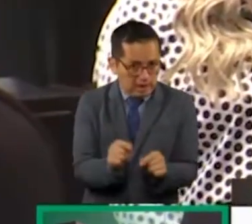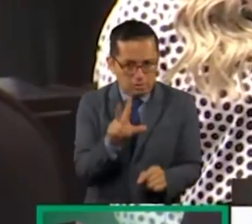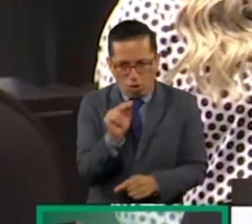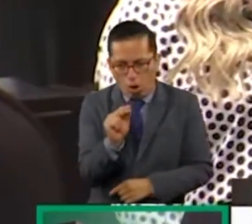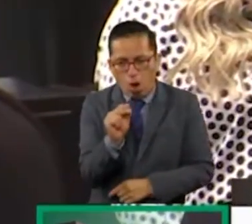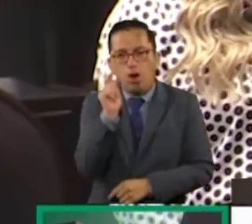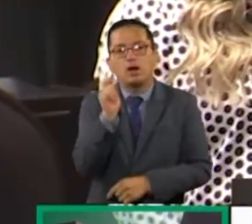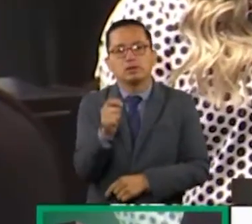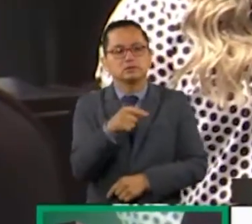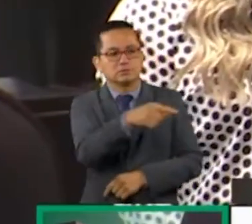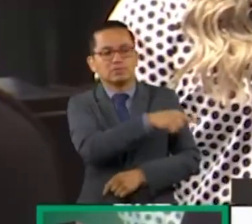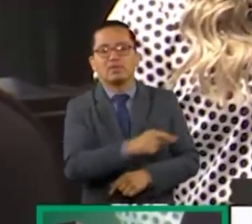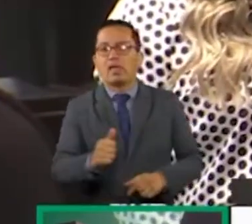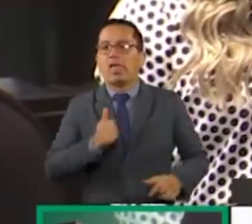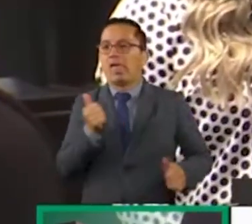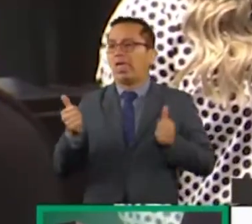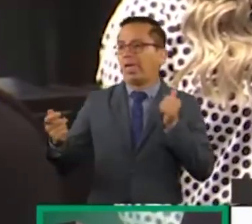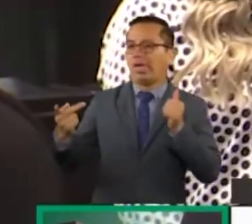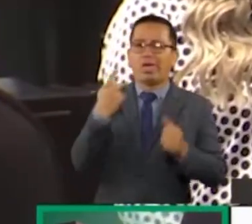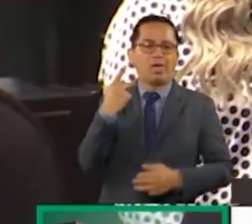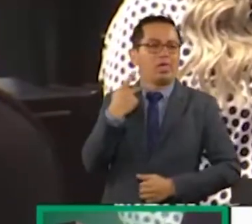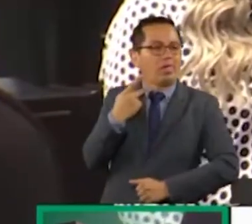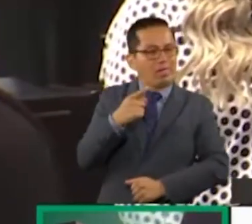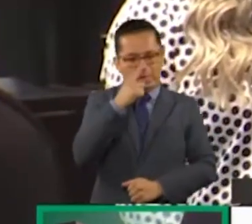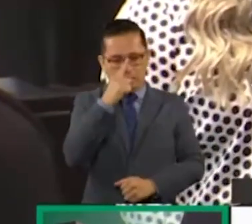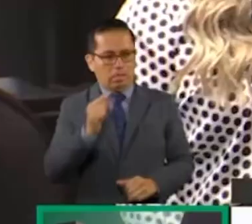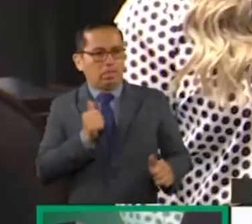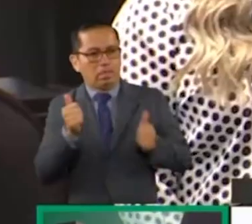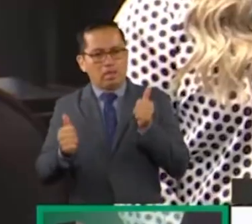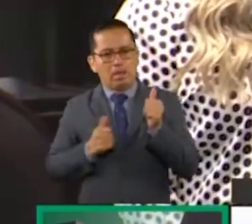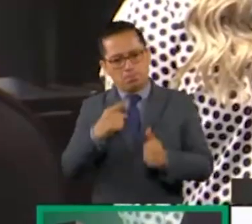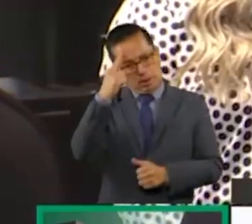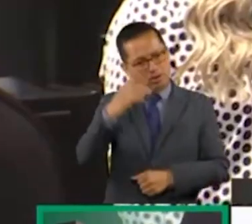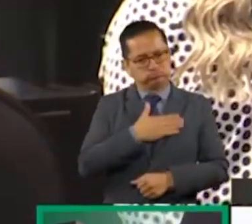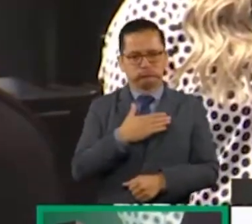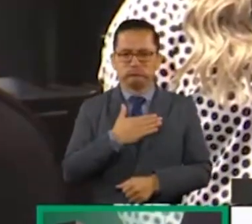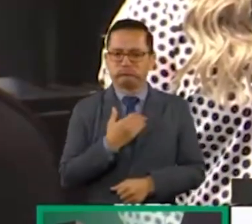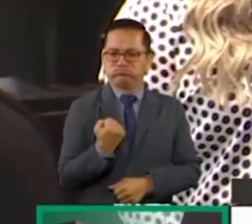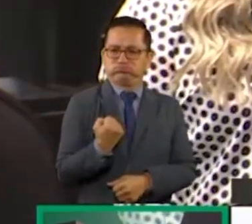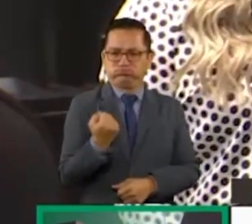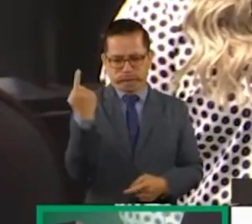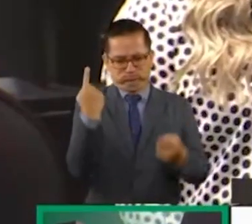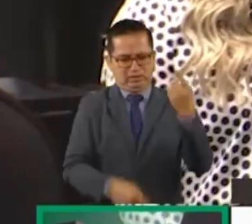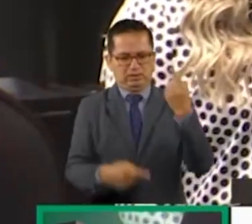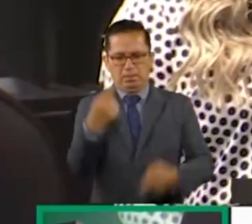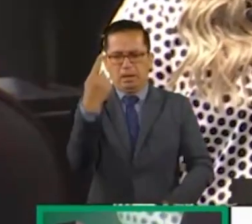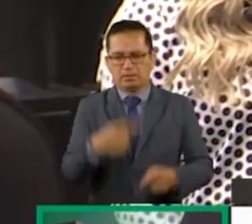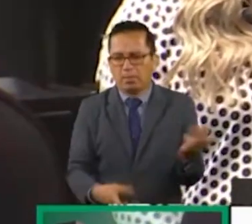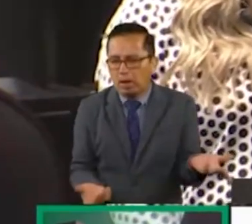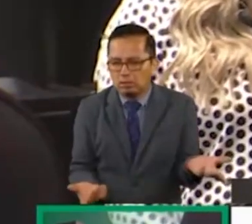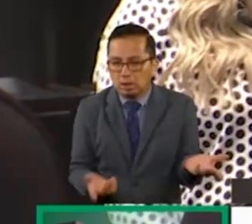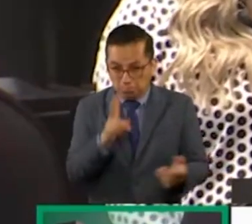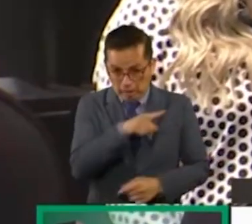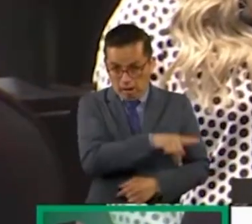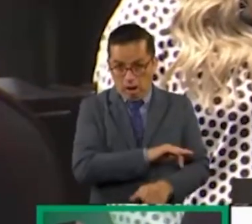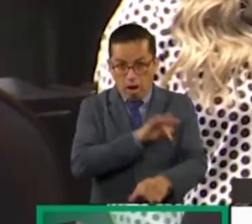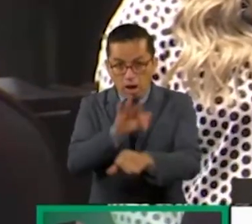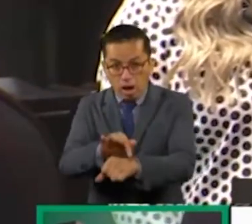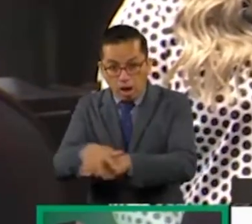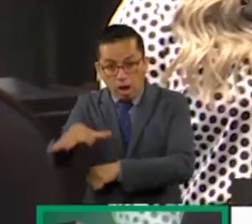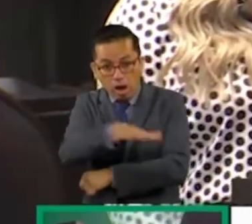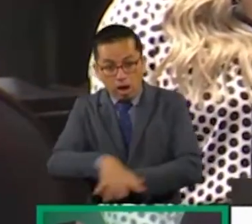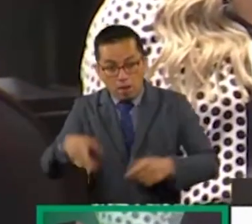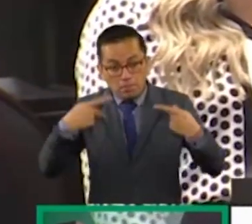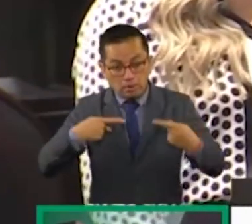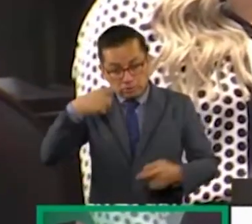politiquería para poner la presión y el autoritarismo en el centro, no la defensa de las familias mexicanas. Qué lamentable que